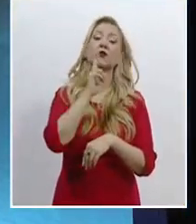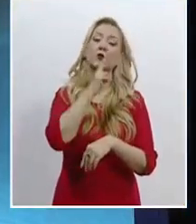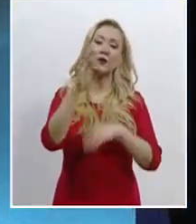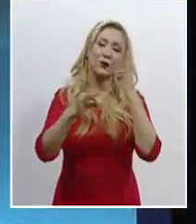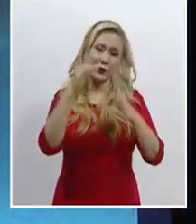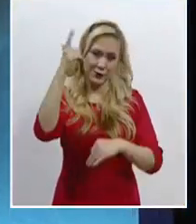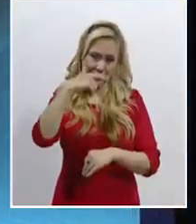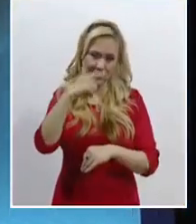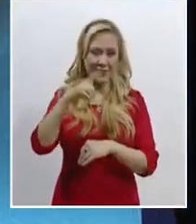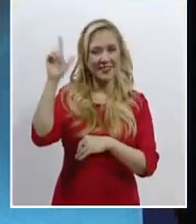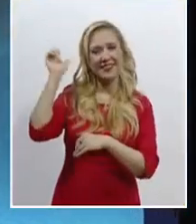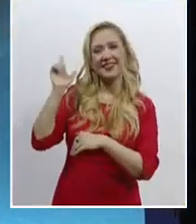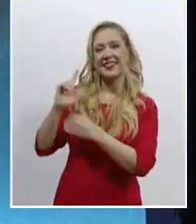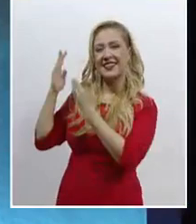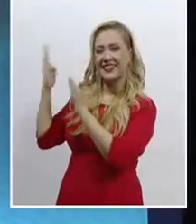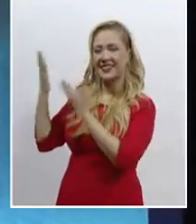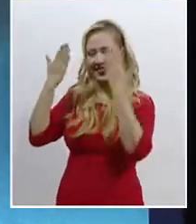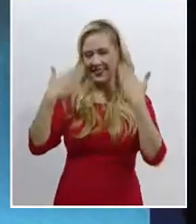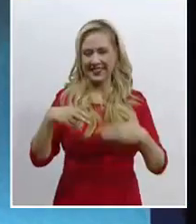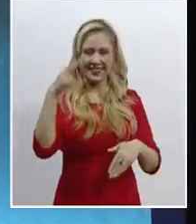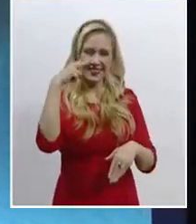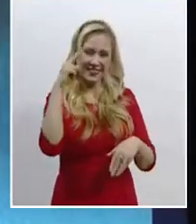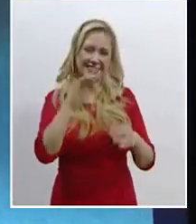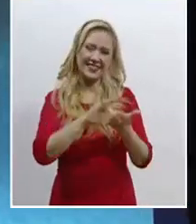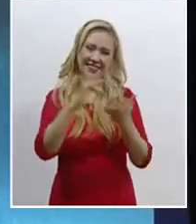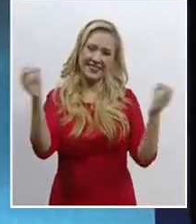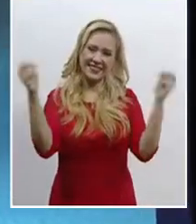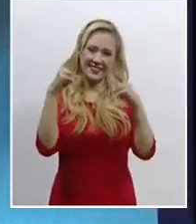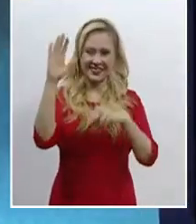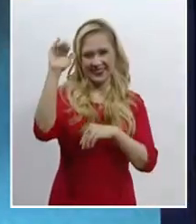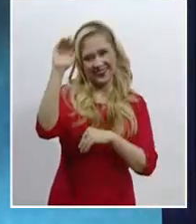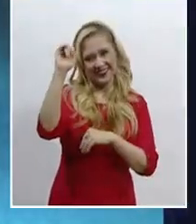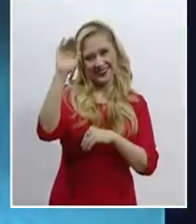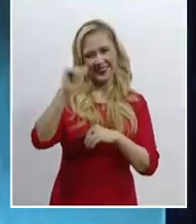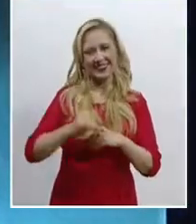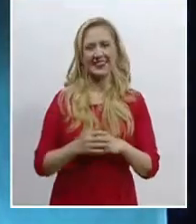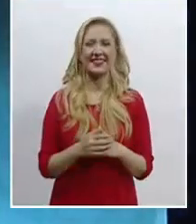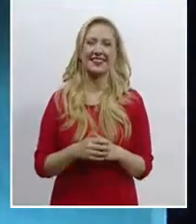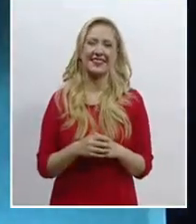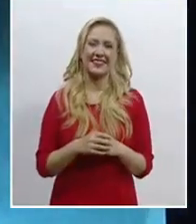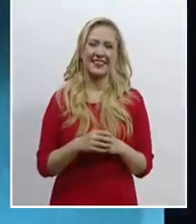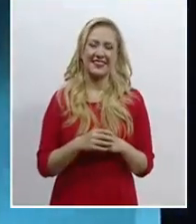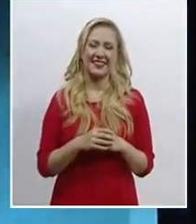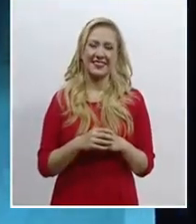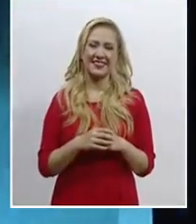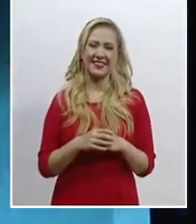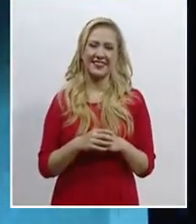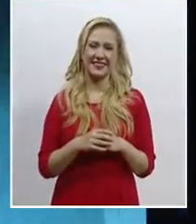nocturno. Soy Laura Murillo. Muchas gracias por su atención. Hasta pronto.